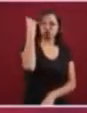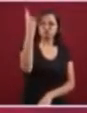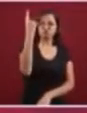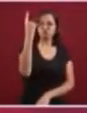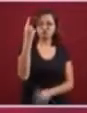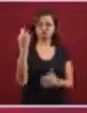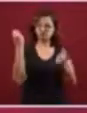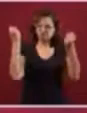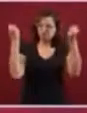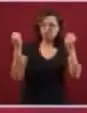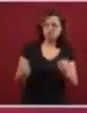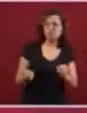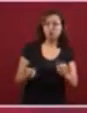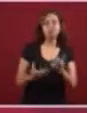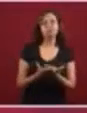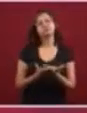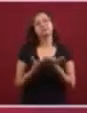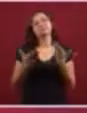Ahora ya no es así.